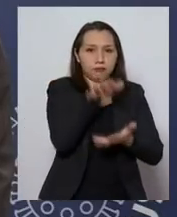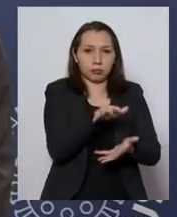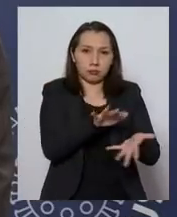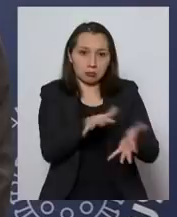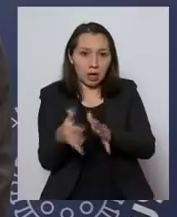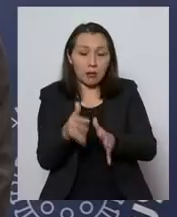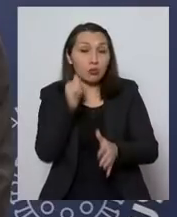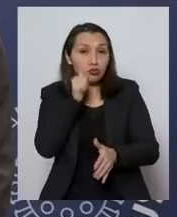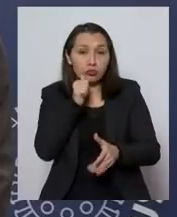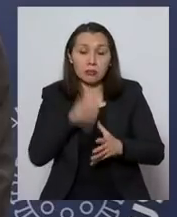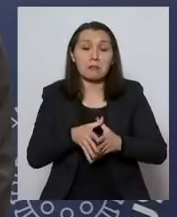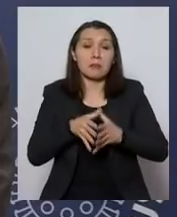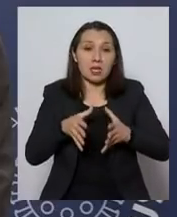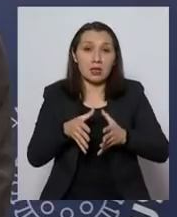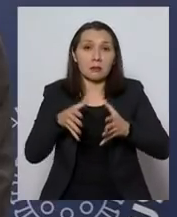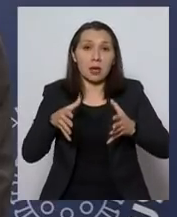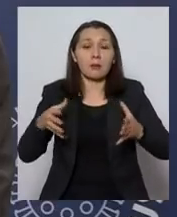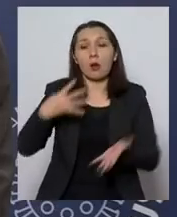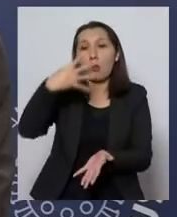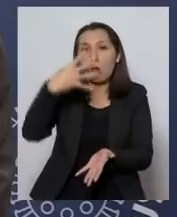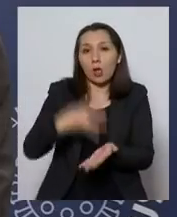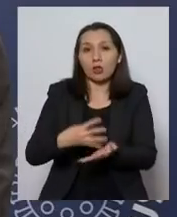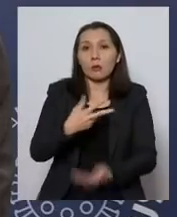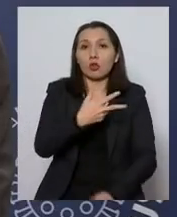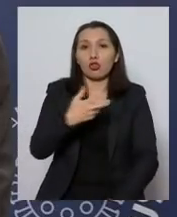porque cada día aumentan más, a